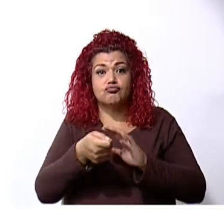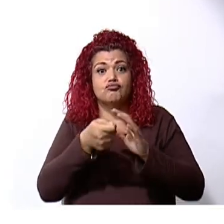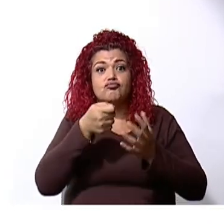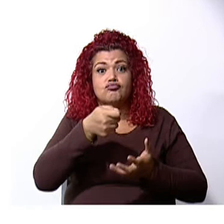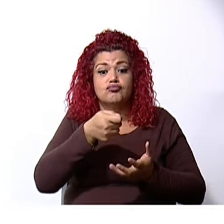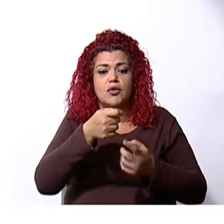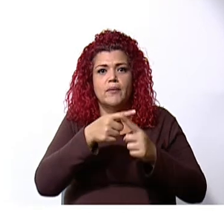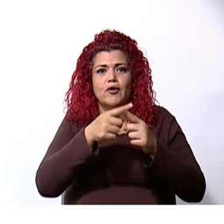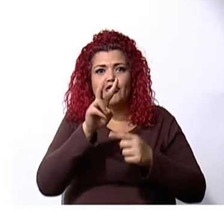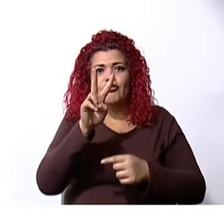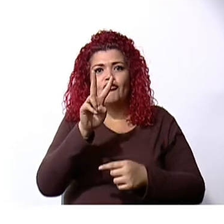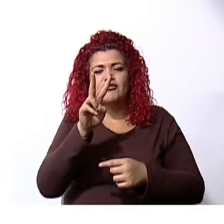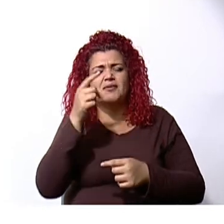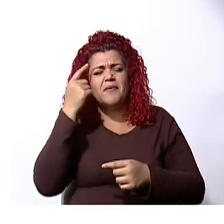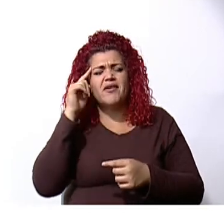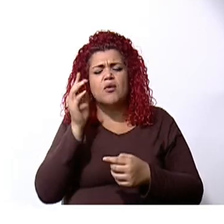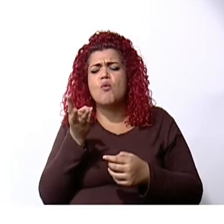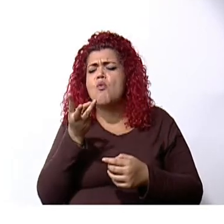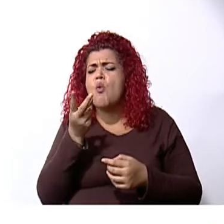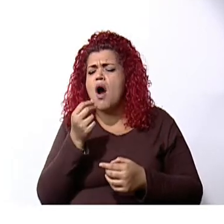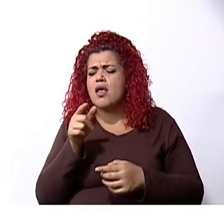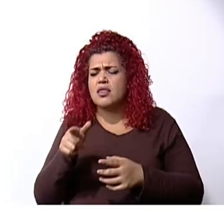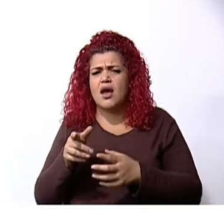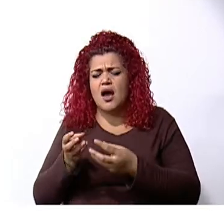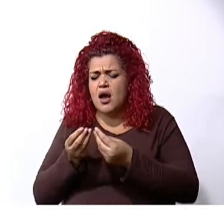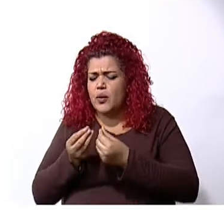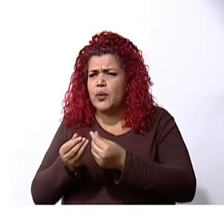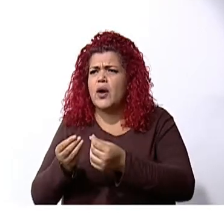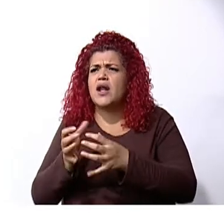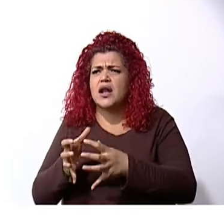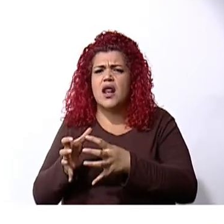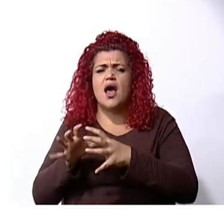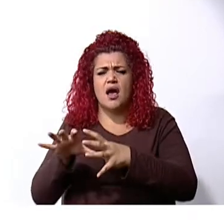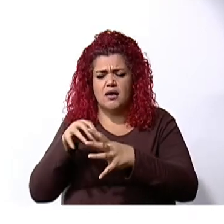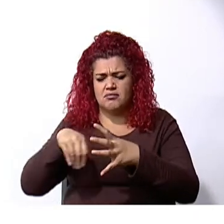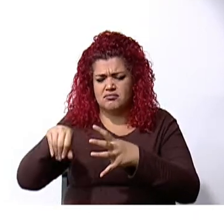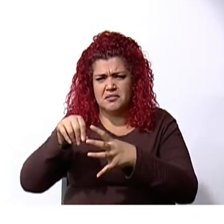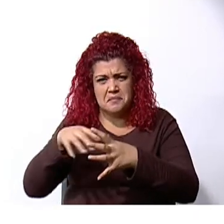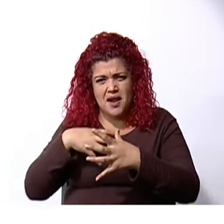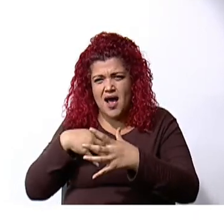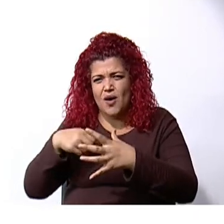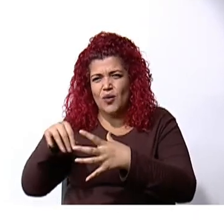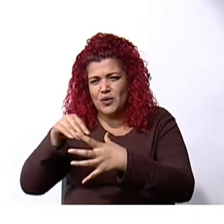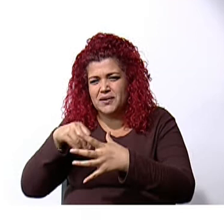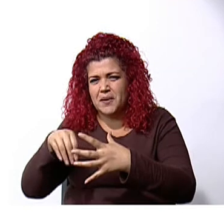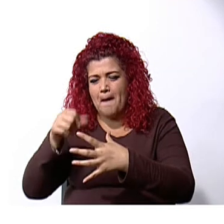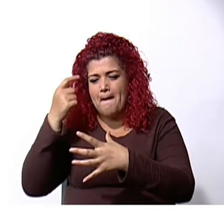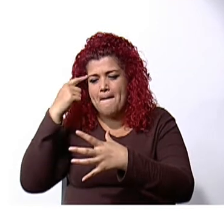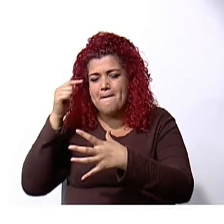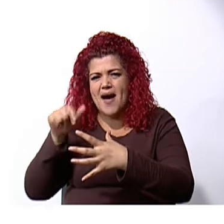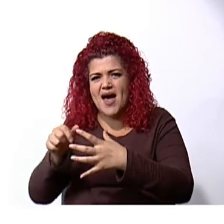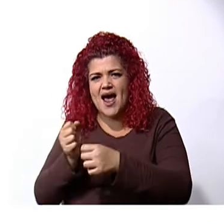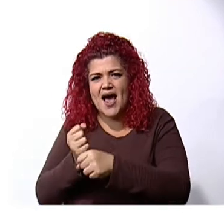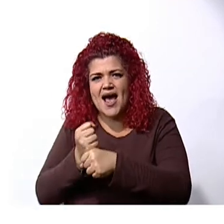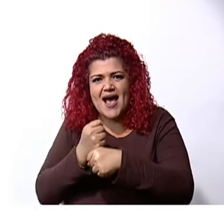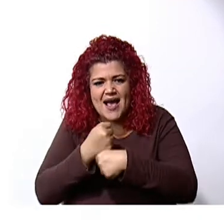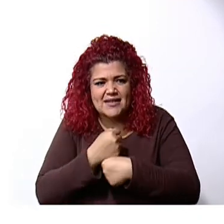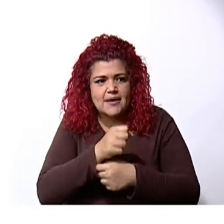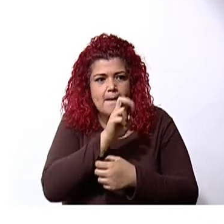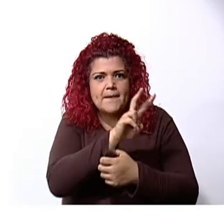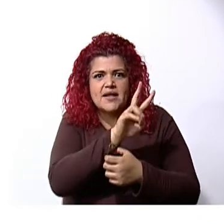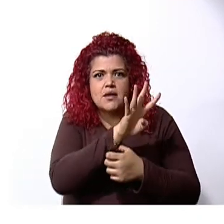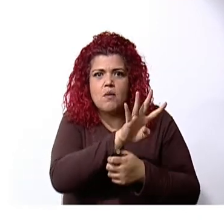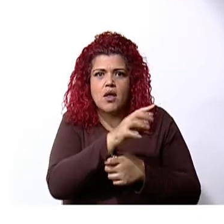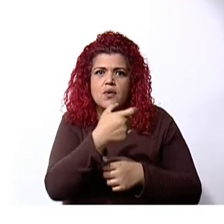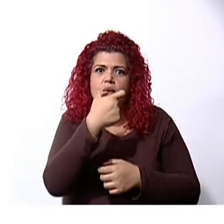Para saber cuánta cantidad de harina necesitamos para realizar 24 galletas. En